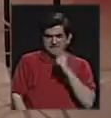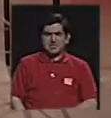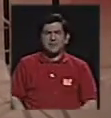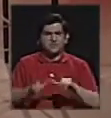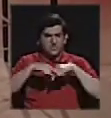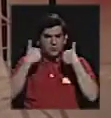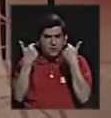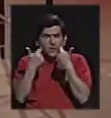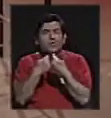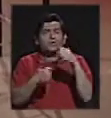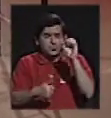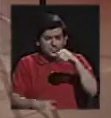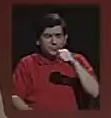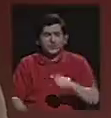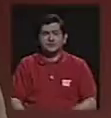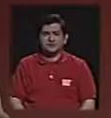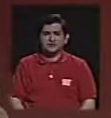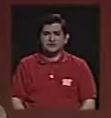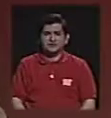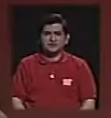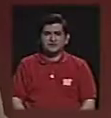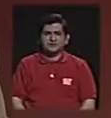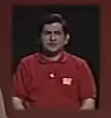sectores que han estado... Ahora,